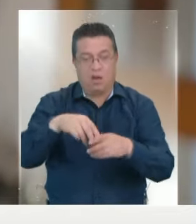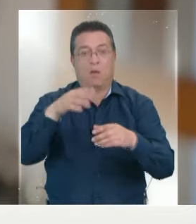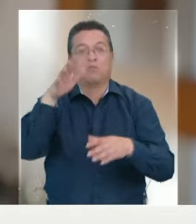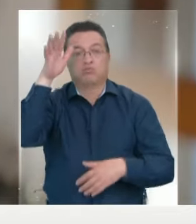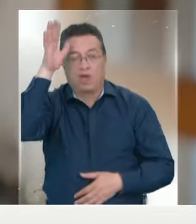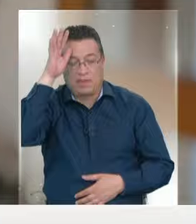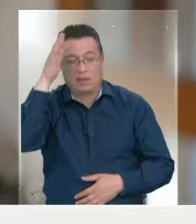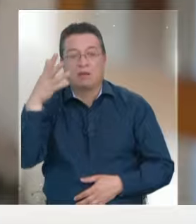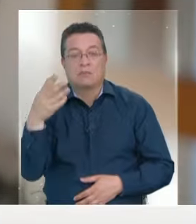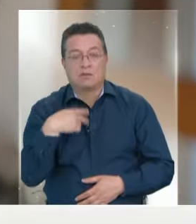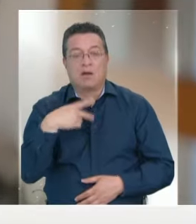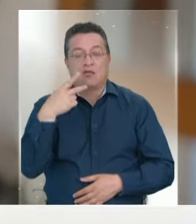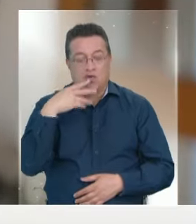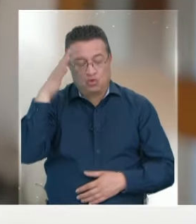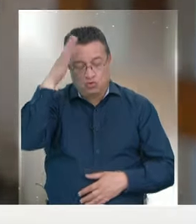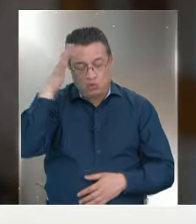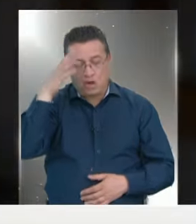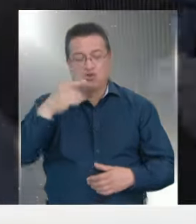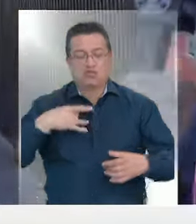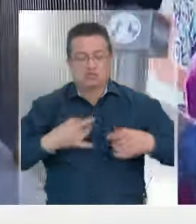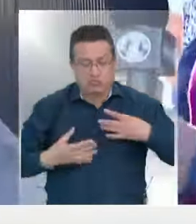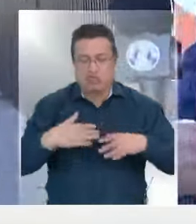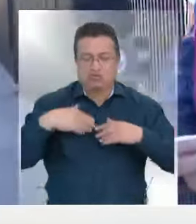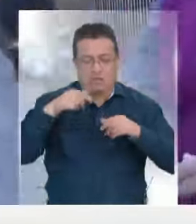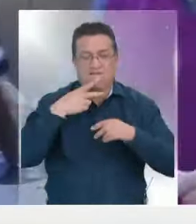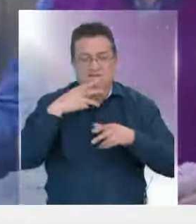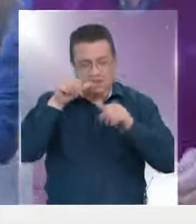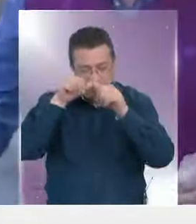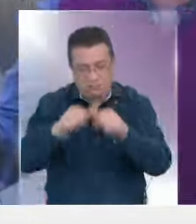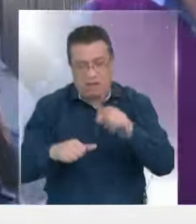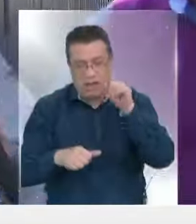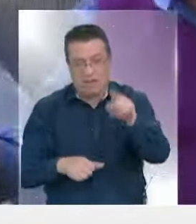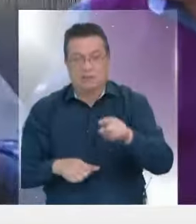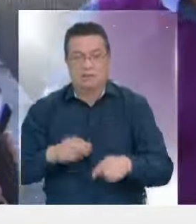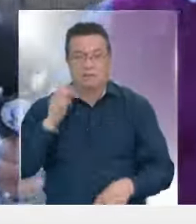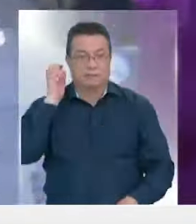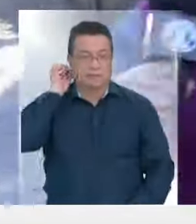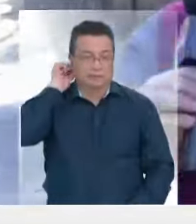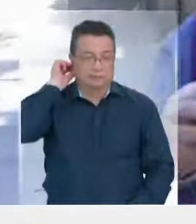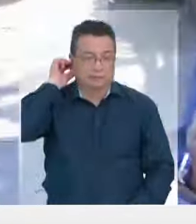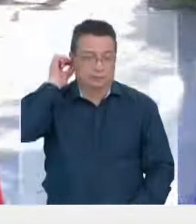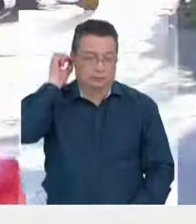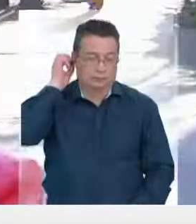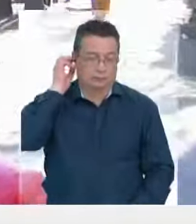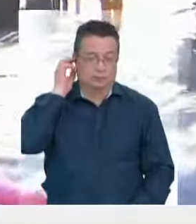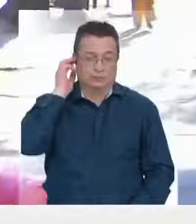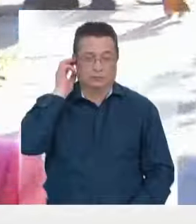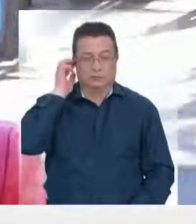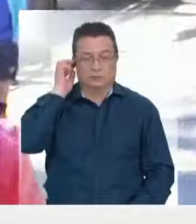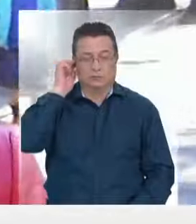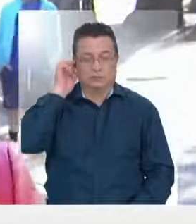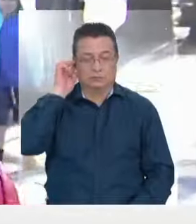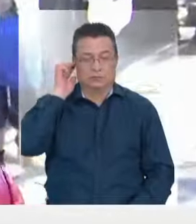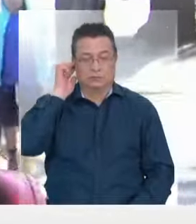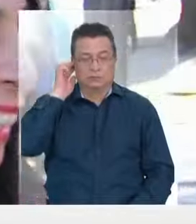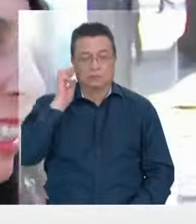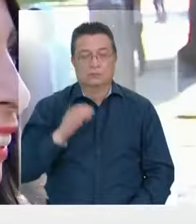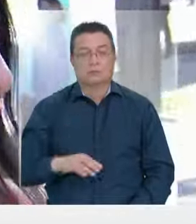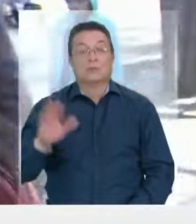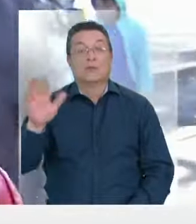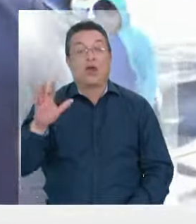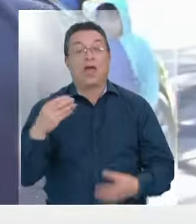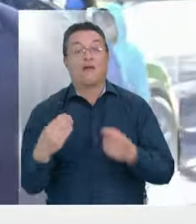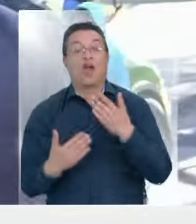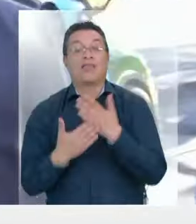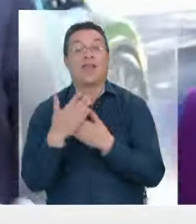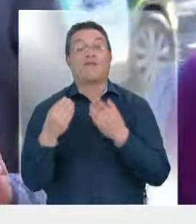para vivir sus sueños y sus dolores. ¿Cómo están? Gracias por acompañarnos. Hola, chiquillos, buen día.